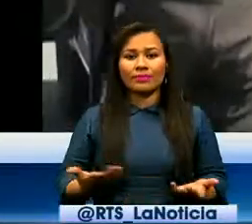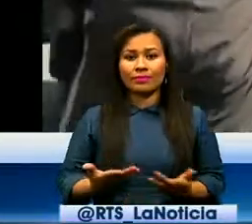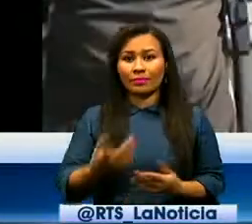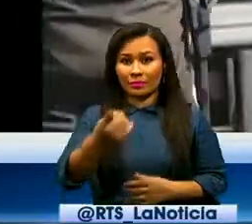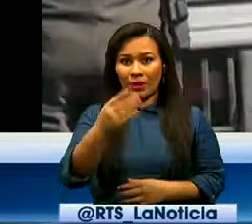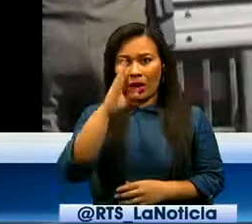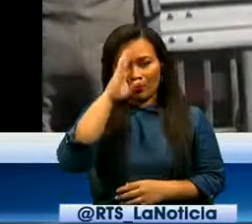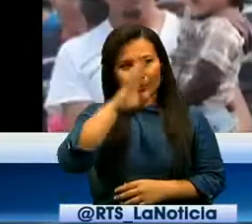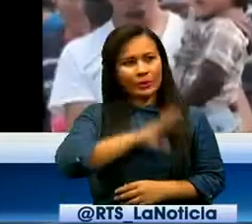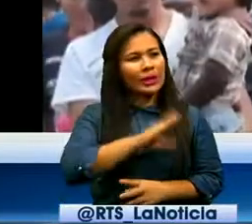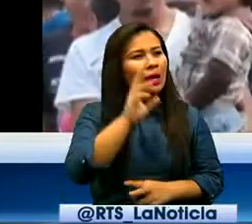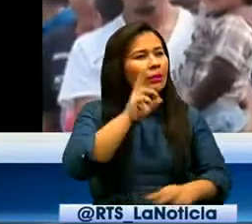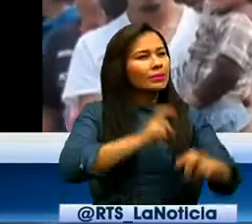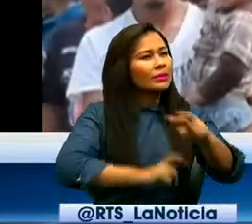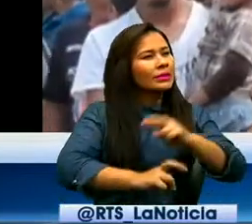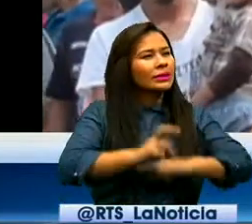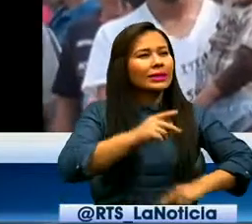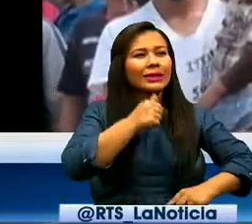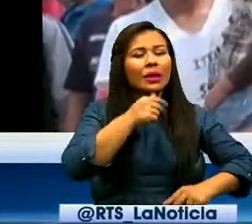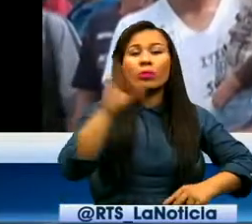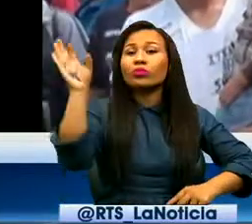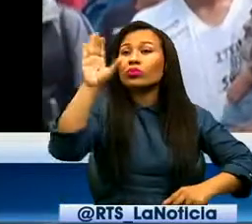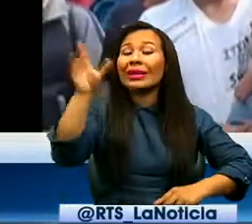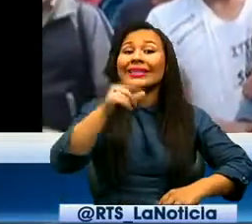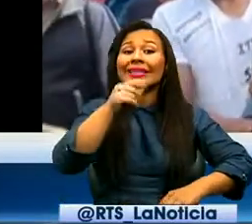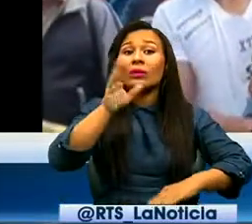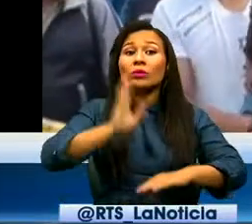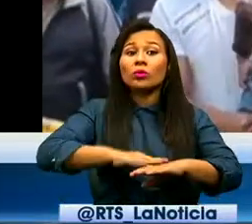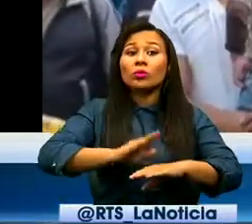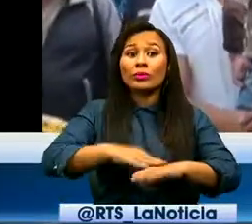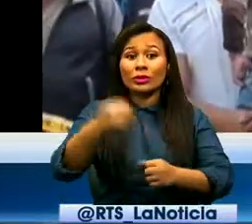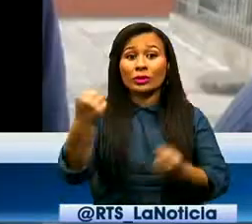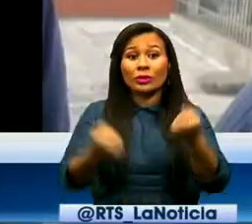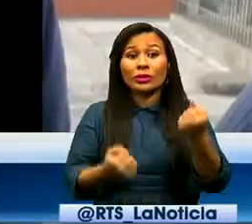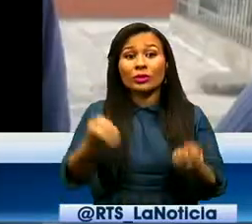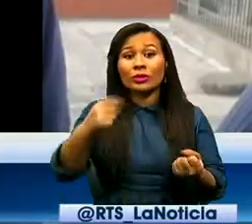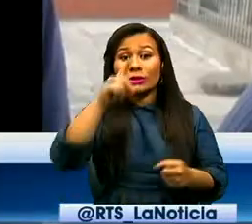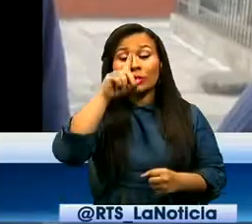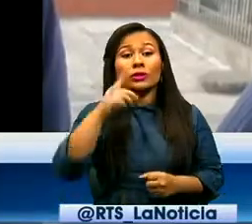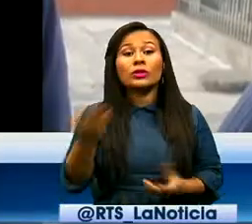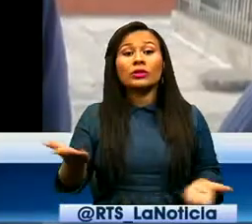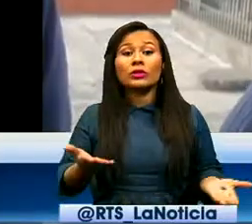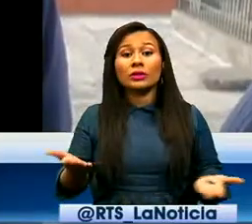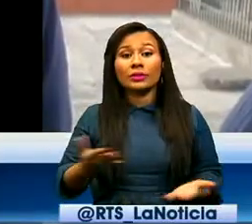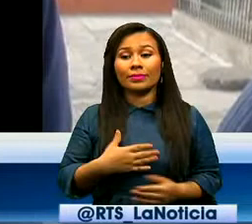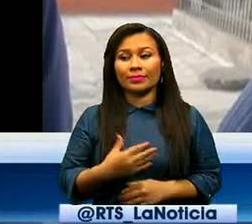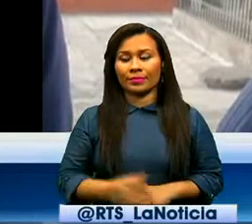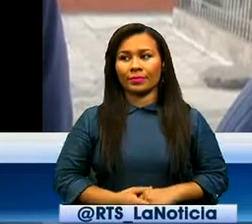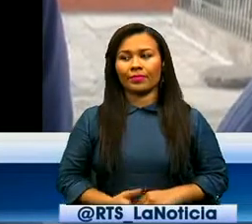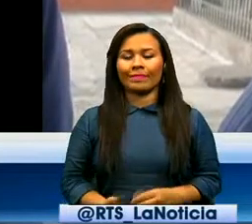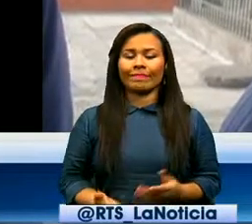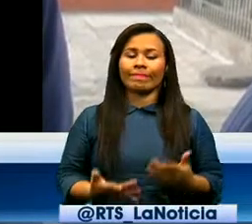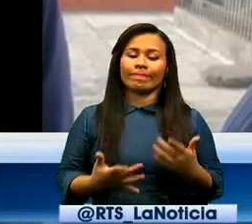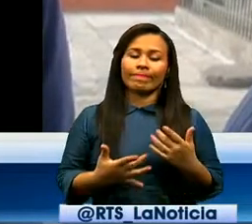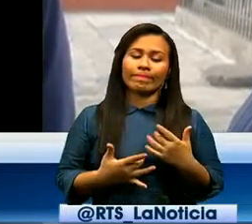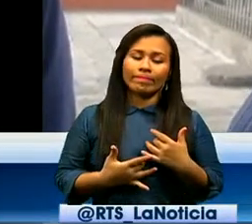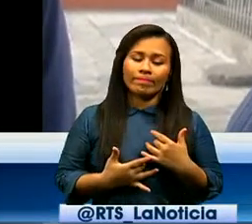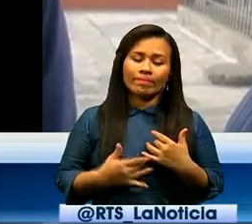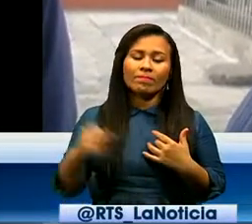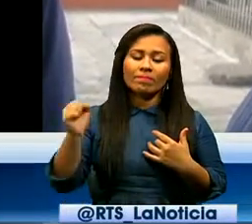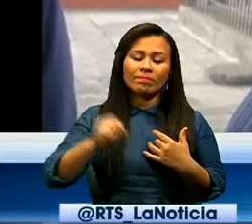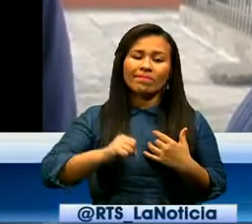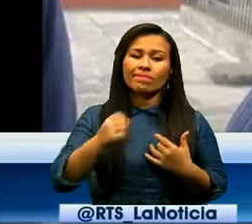prolija investigación para que den con el paradero del causante del accidente. Que lamentablemente ya mi hijo ya no